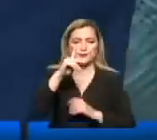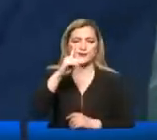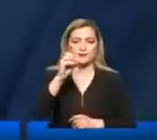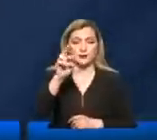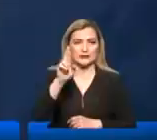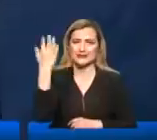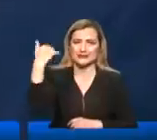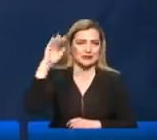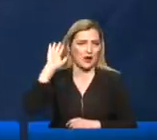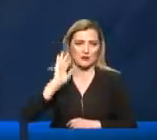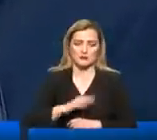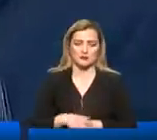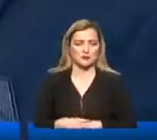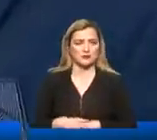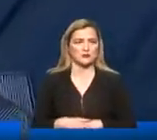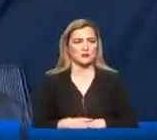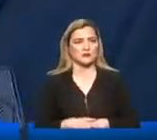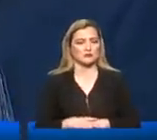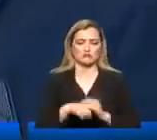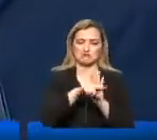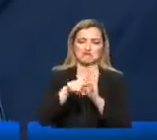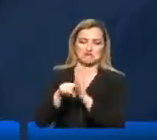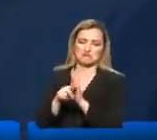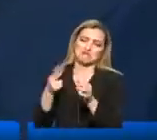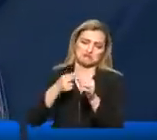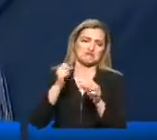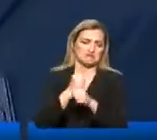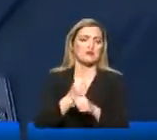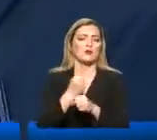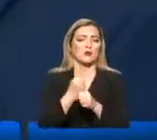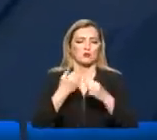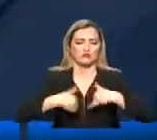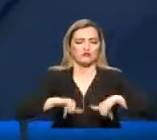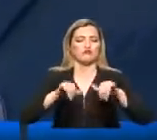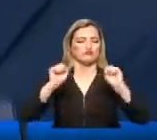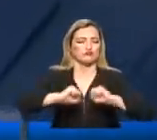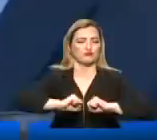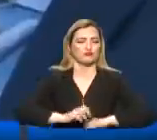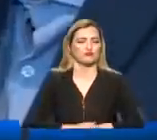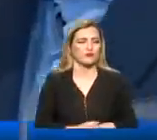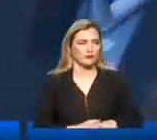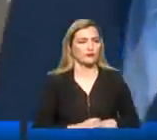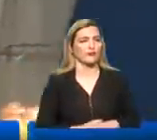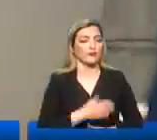PCR, y obviamente pues han dado negativo y por eso pueden estar trabajando aquí en la terminal este día. Listo, perfecto, muchísimas